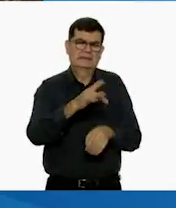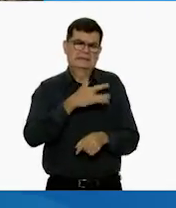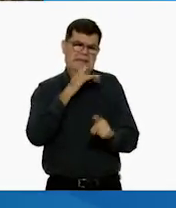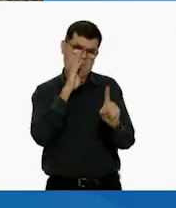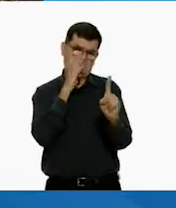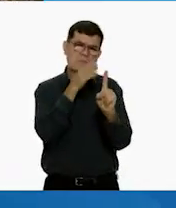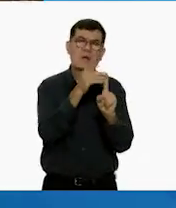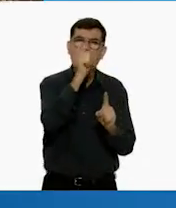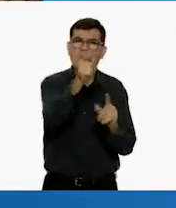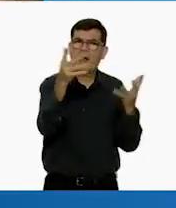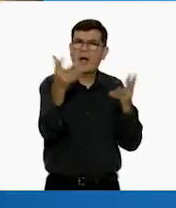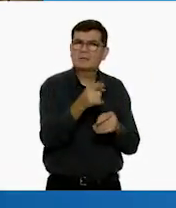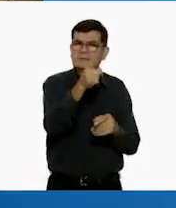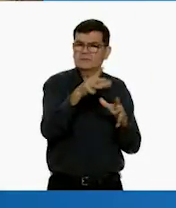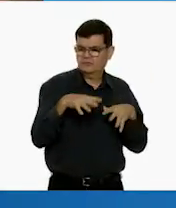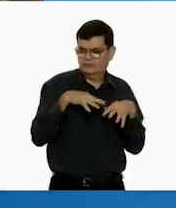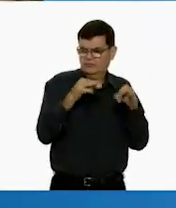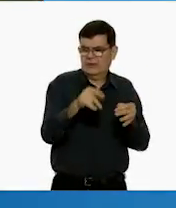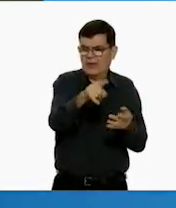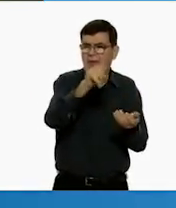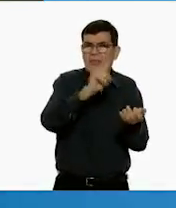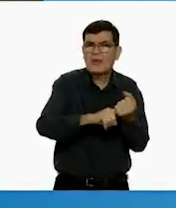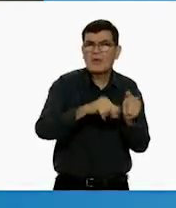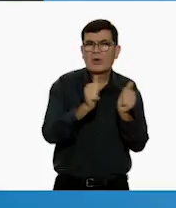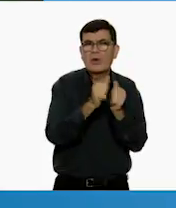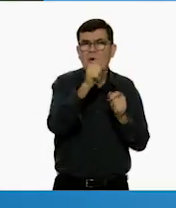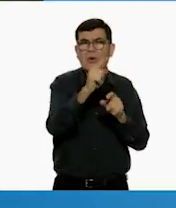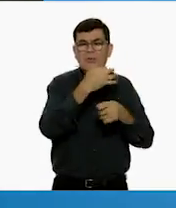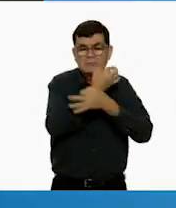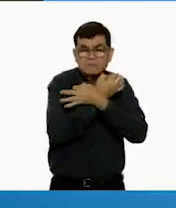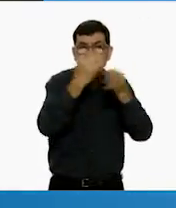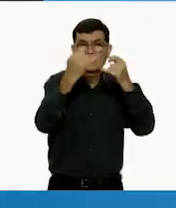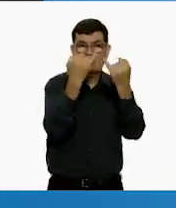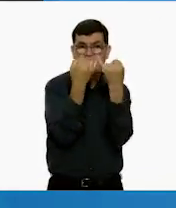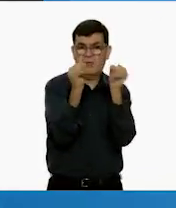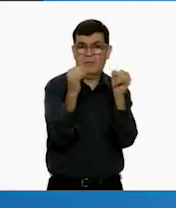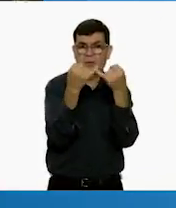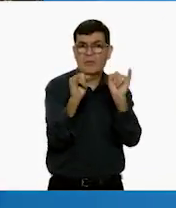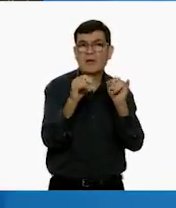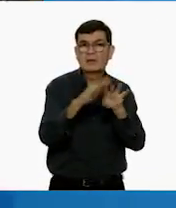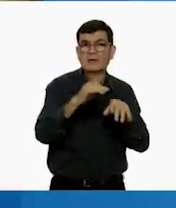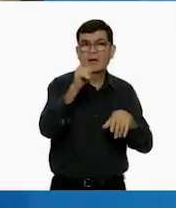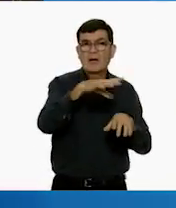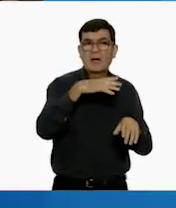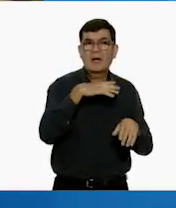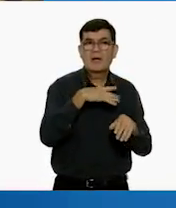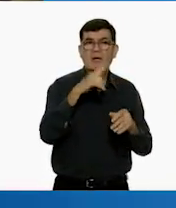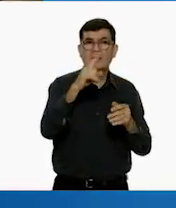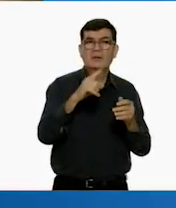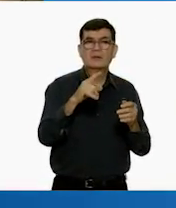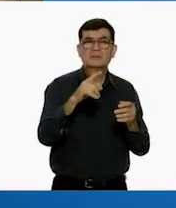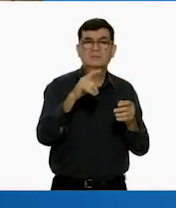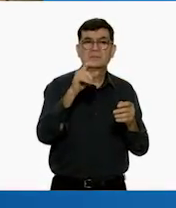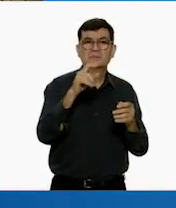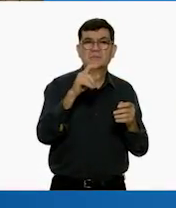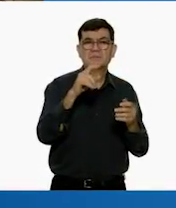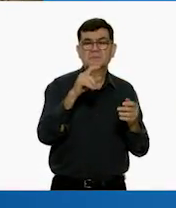de un hecho fundacional. Y entre el momento de la proclamación de la independencia a principios de la década de los 20 y